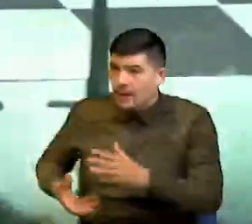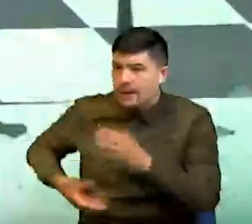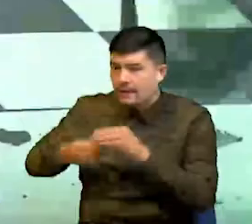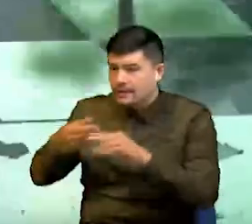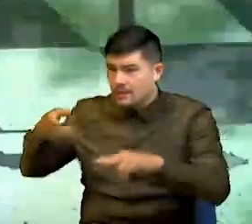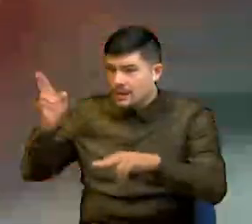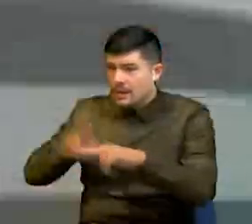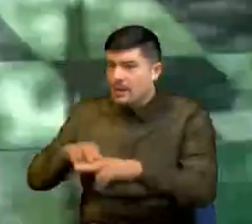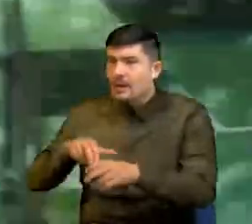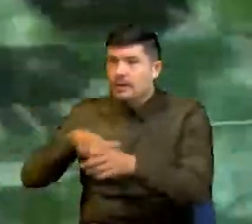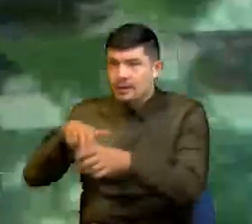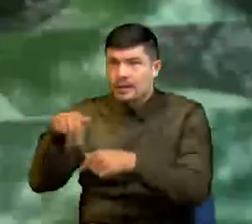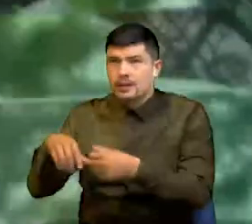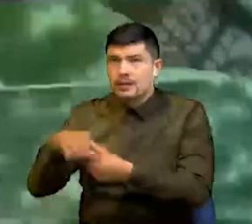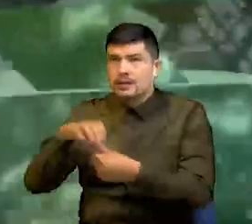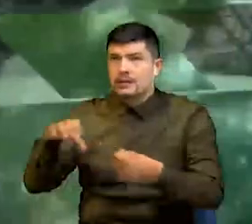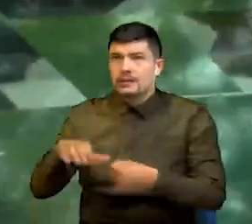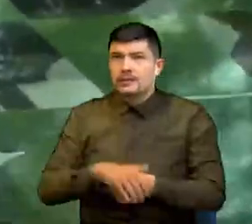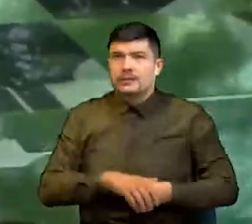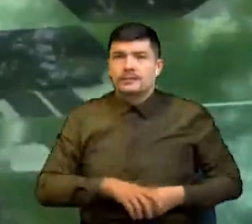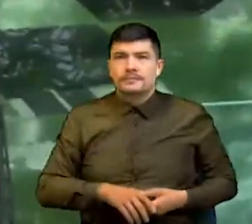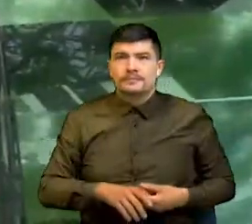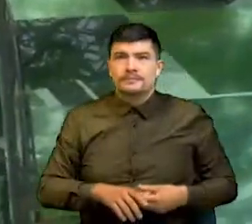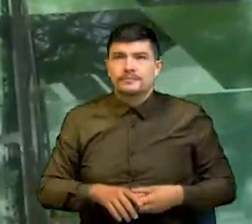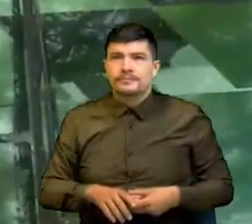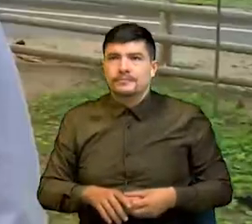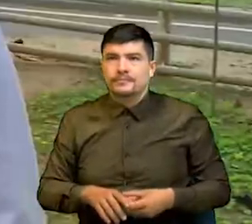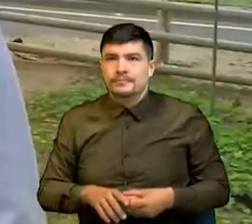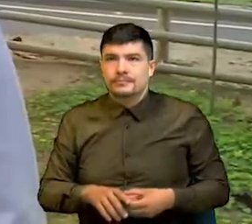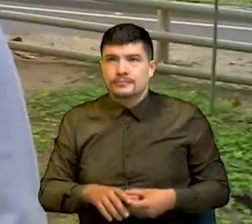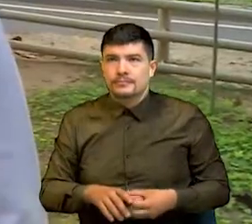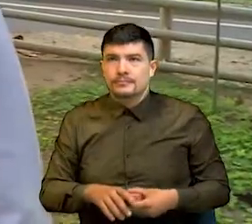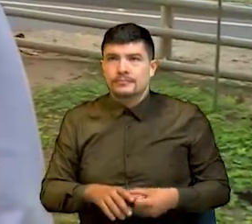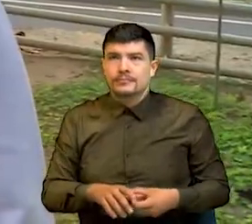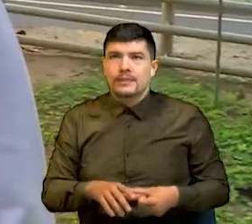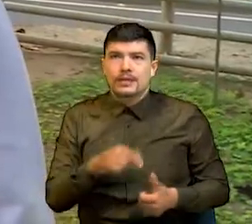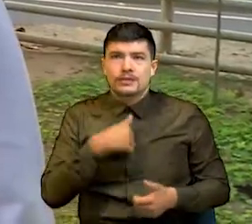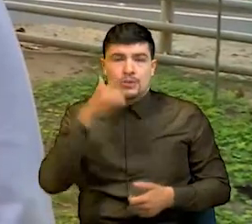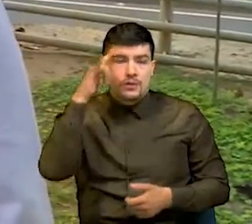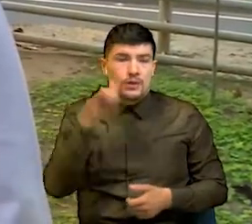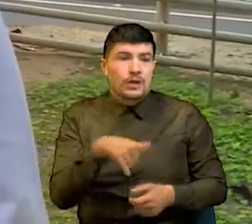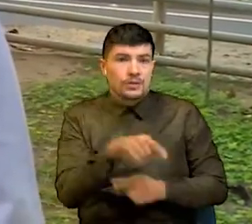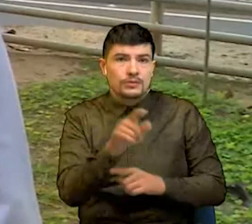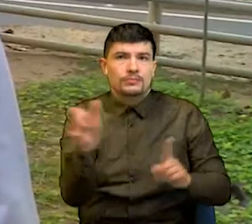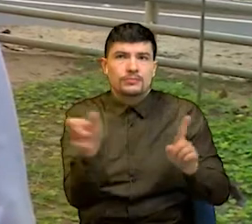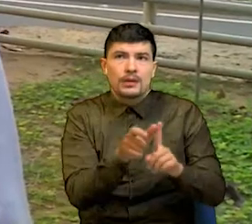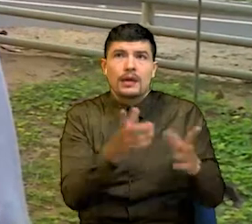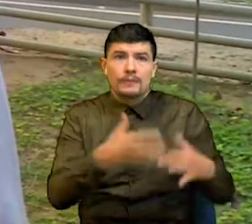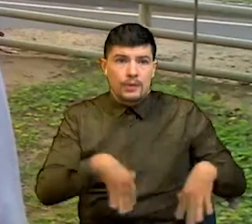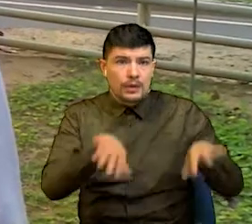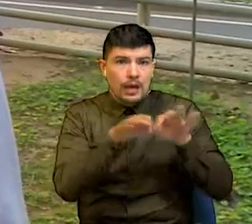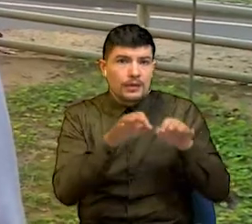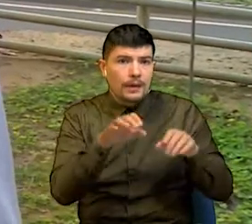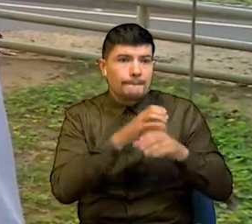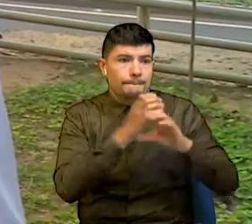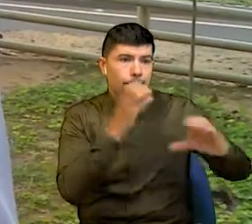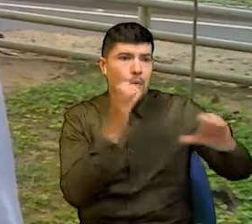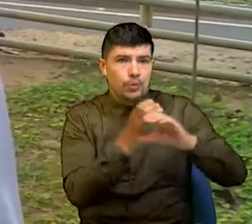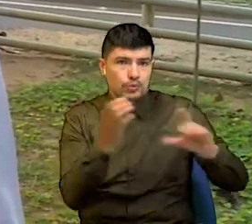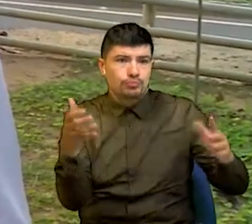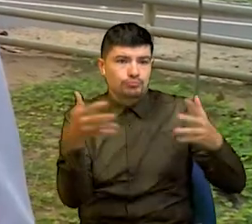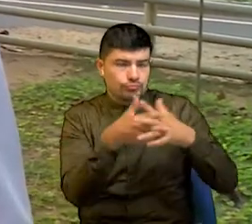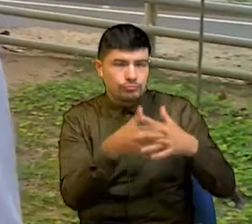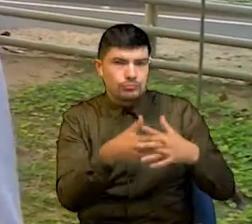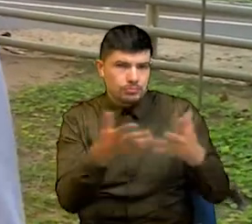movilizarse en la ciudad creo que el complementario es es algo indispensable primero porque se supone que es un